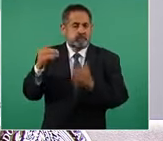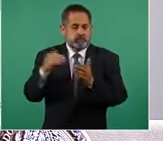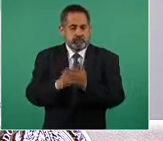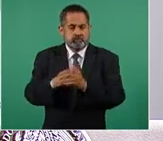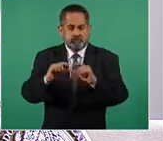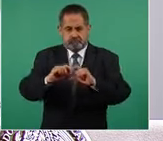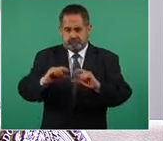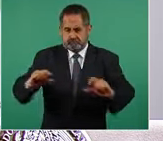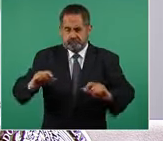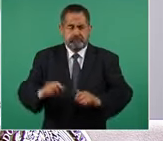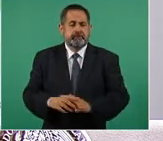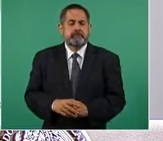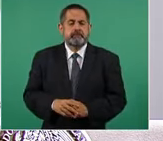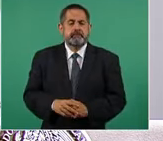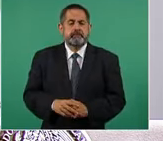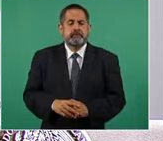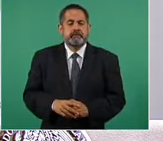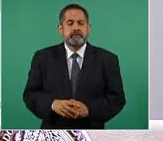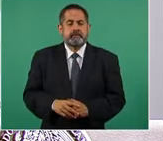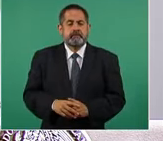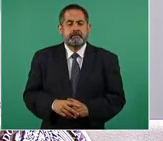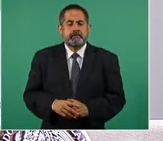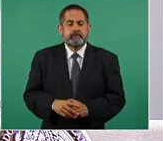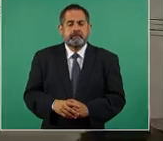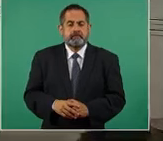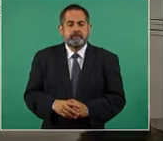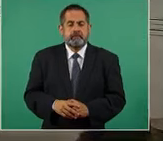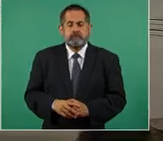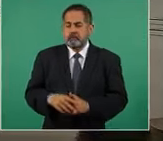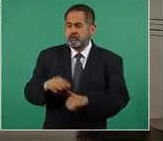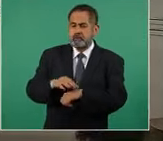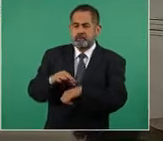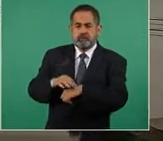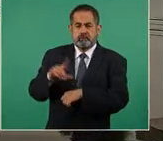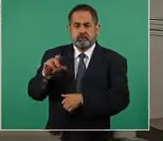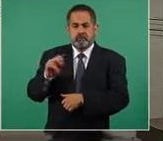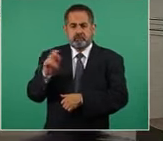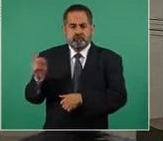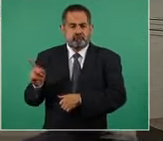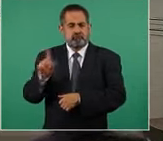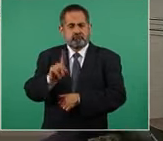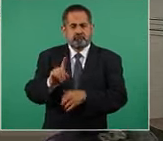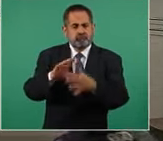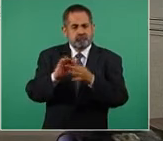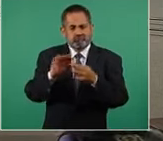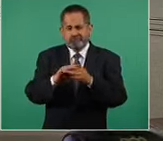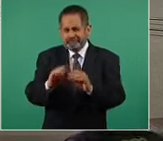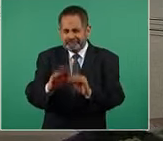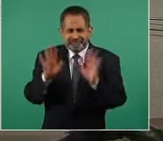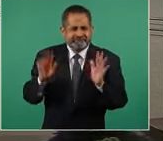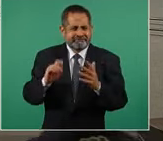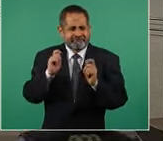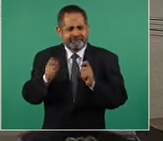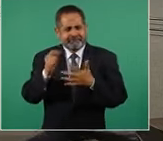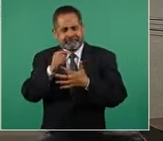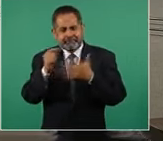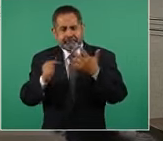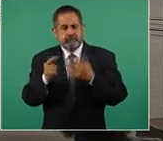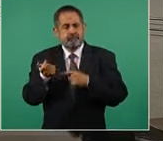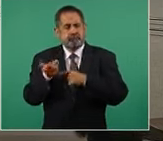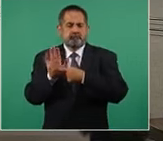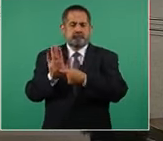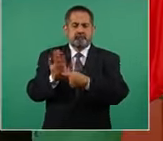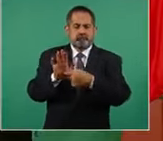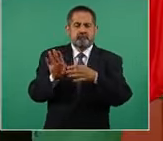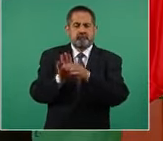5.782.000 vacunas. El doctor López Ridaura dará el detalle de la siguiente etapa y sobre todo presentará cómo